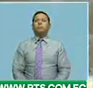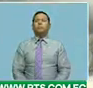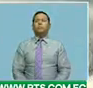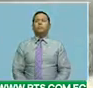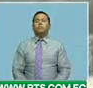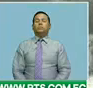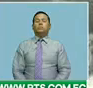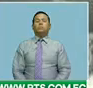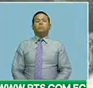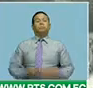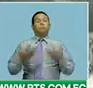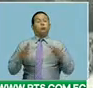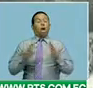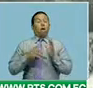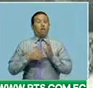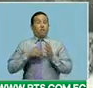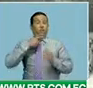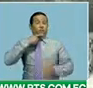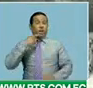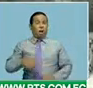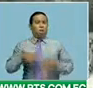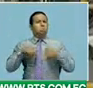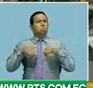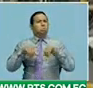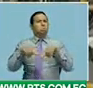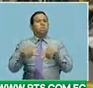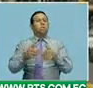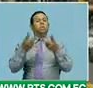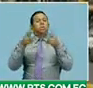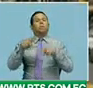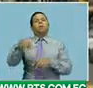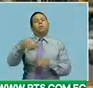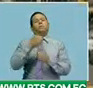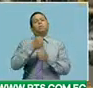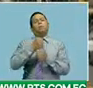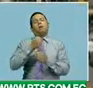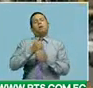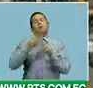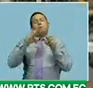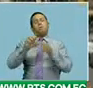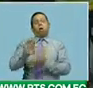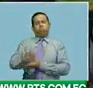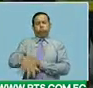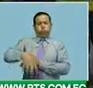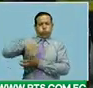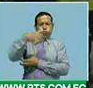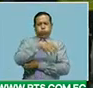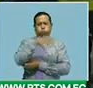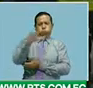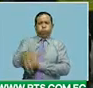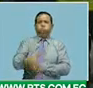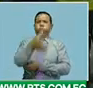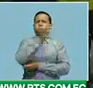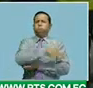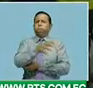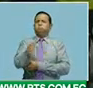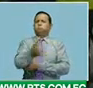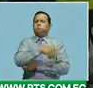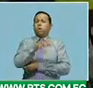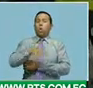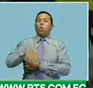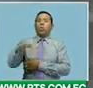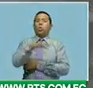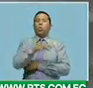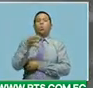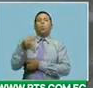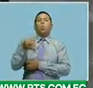El feriado continuaba, así como la tarea de remoción de escombros por parte de elementos del Cuerpo de Bomberos de Durán. En el punto, una